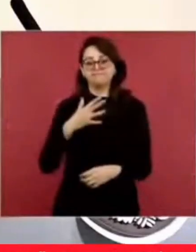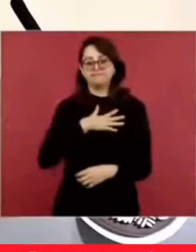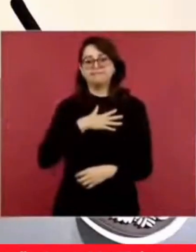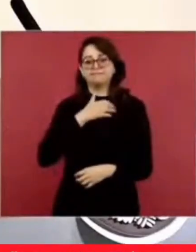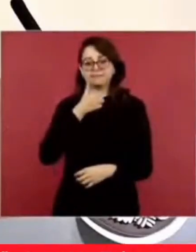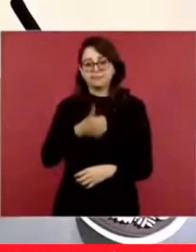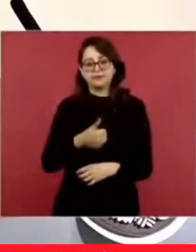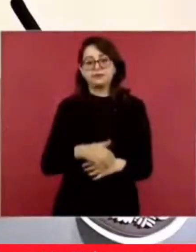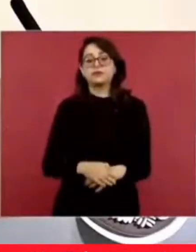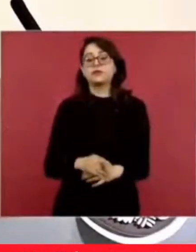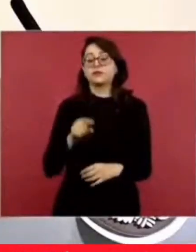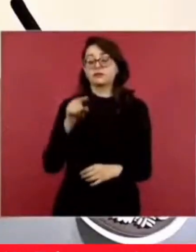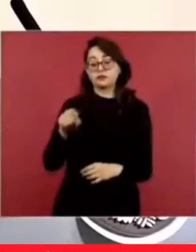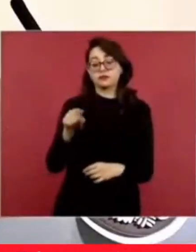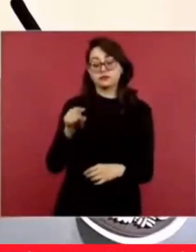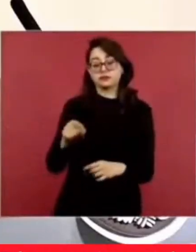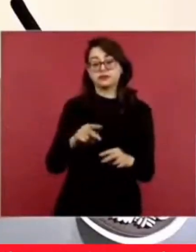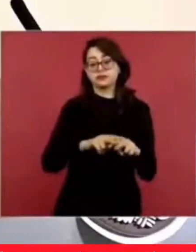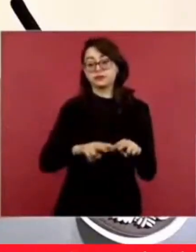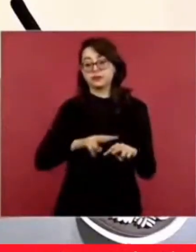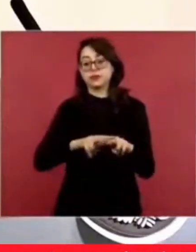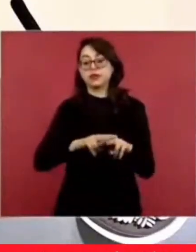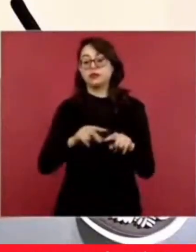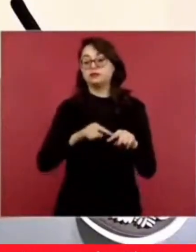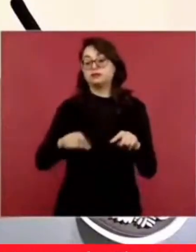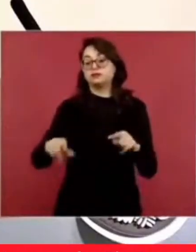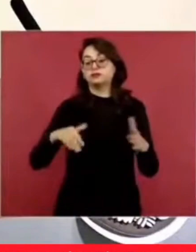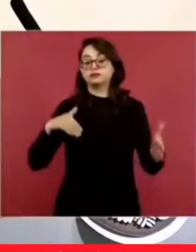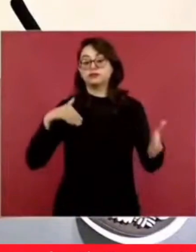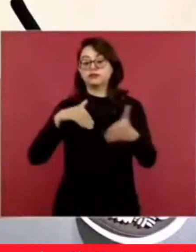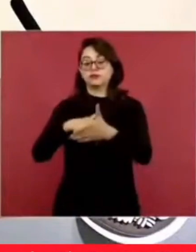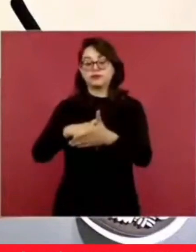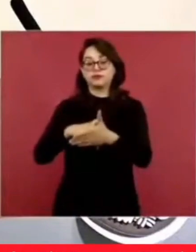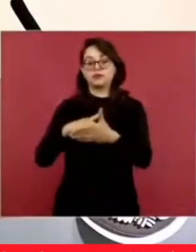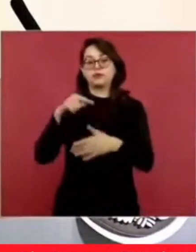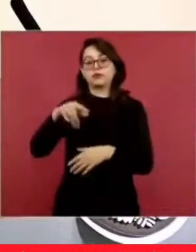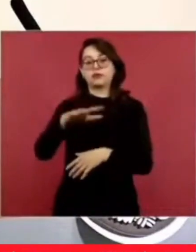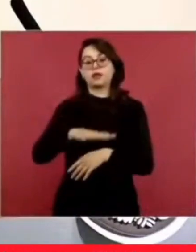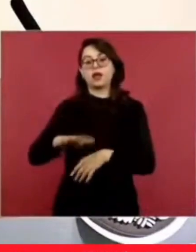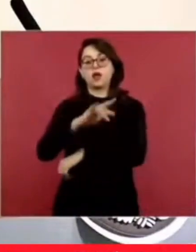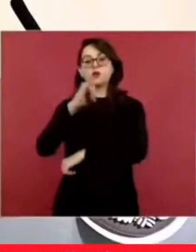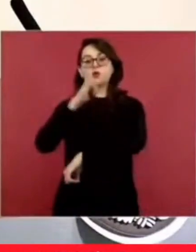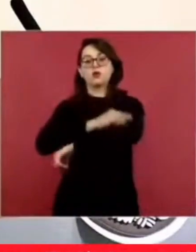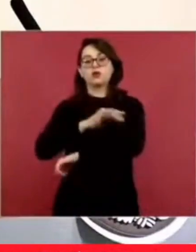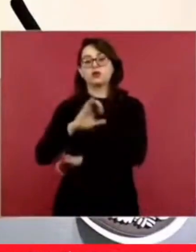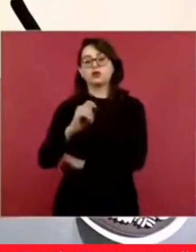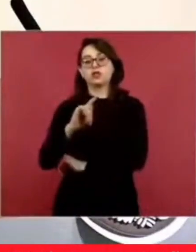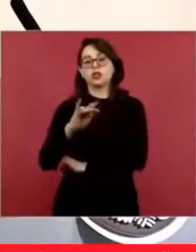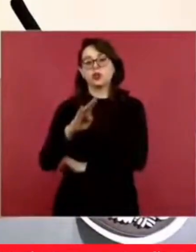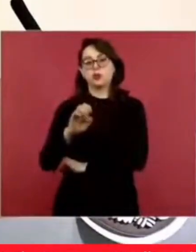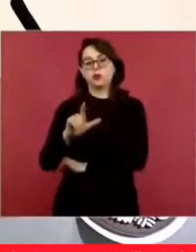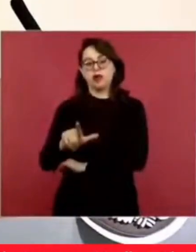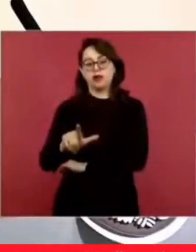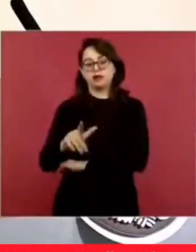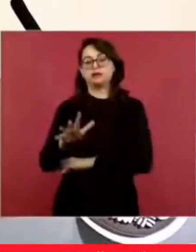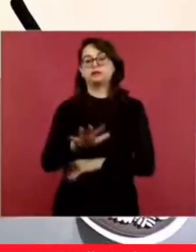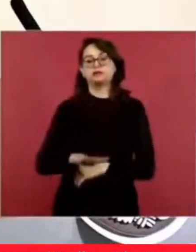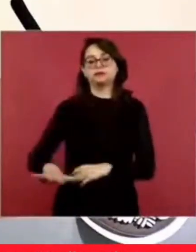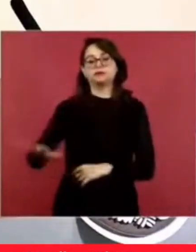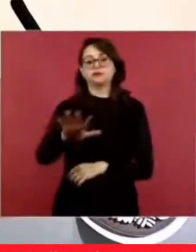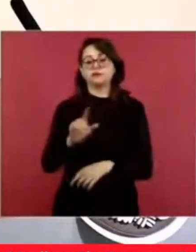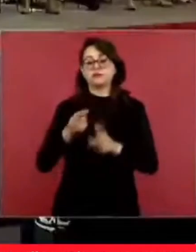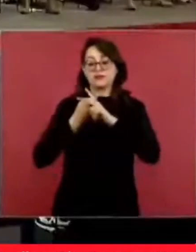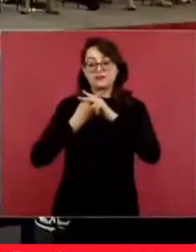la estación chetumal aeropuerto el lugar en donde inicia méxico en nuestra hermosa capital que comienza a recobrar